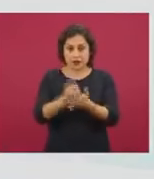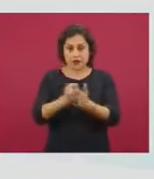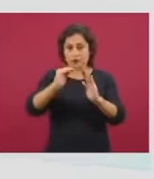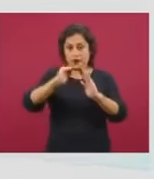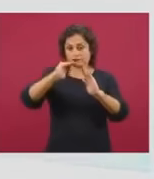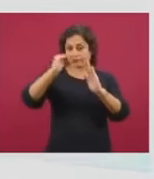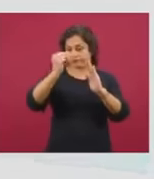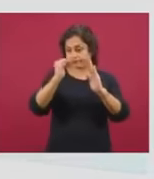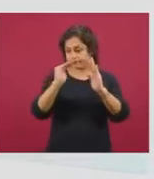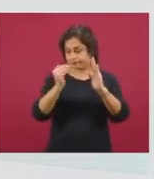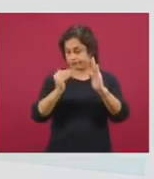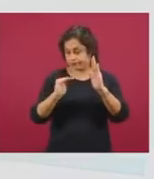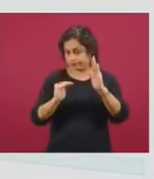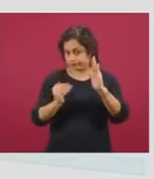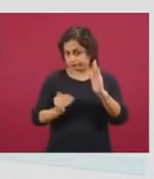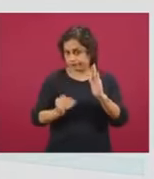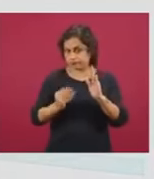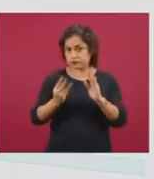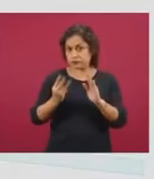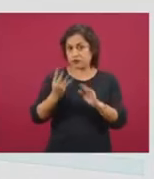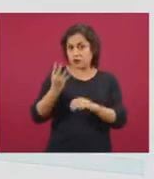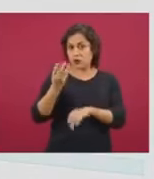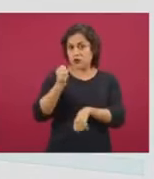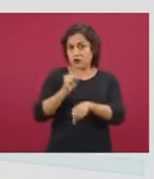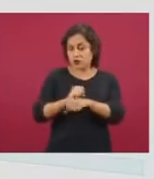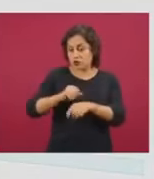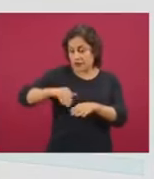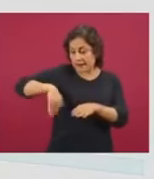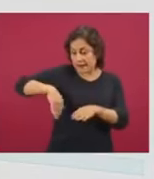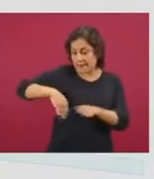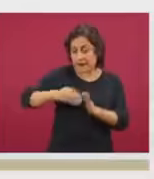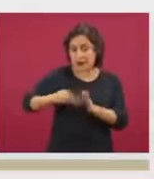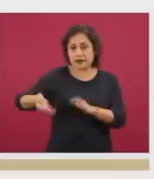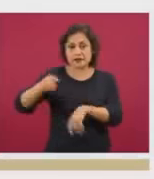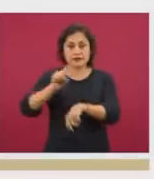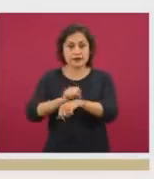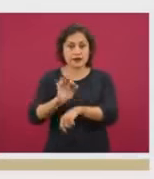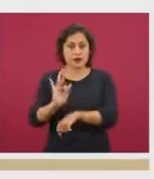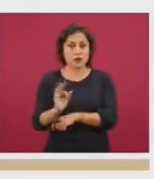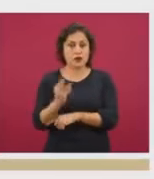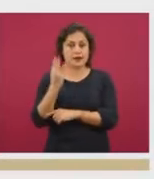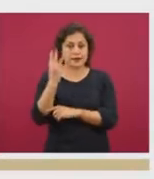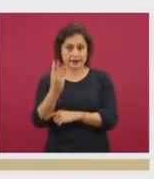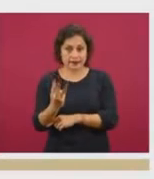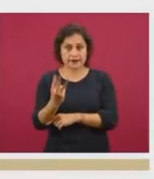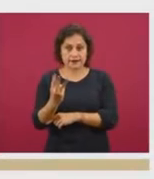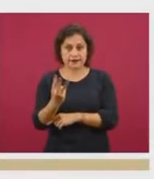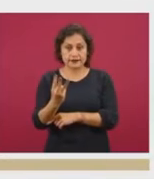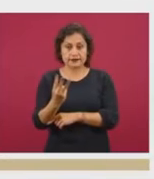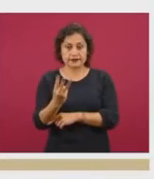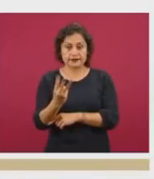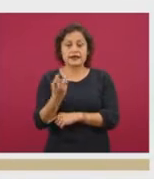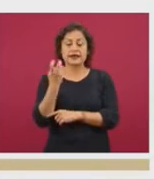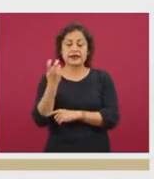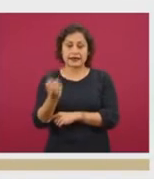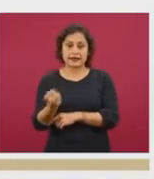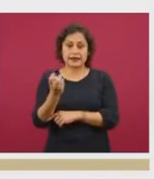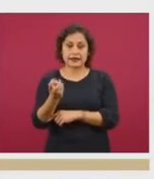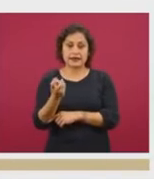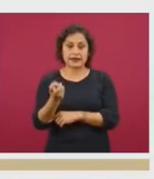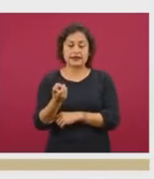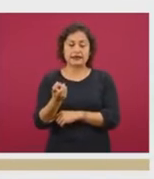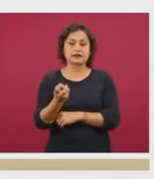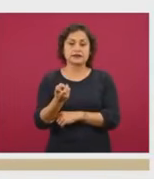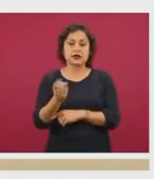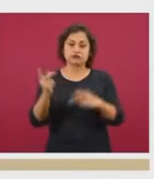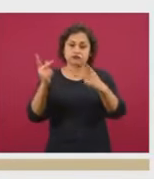hace 3, 4 semanas, en esta semana en la 43, llegando a sus niveles esperados de mortalidad